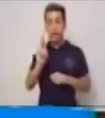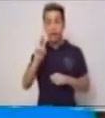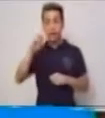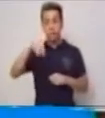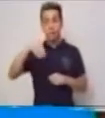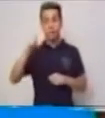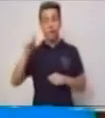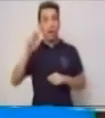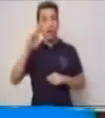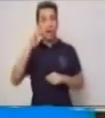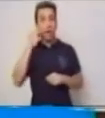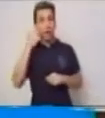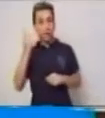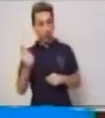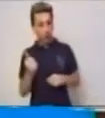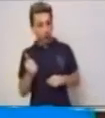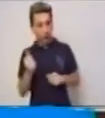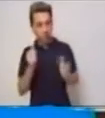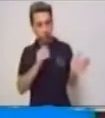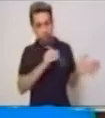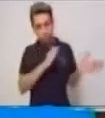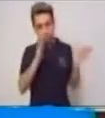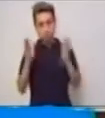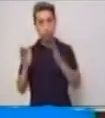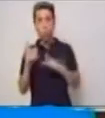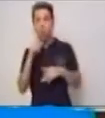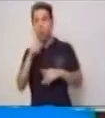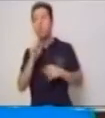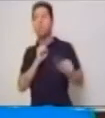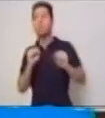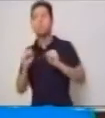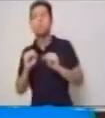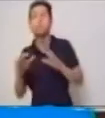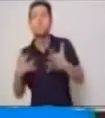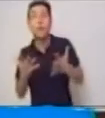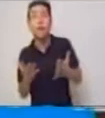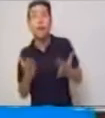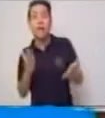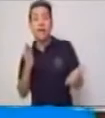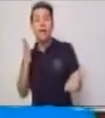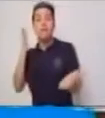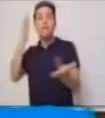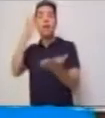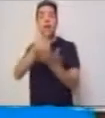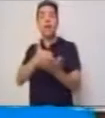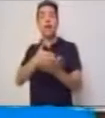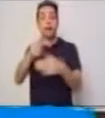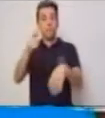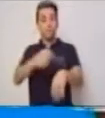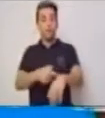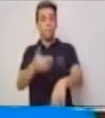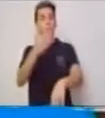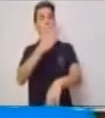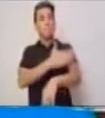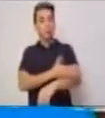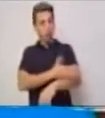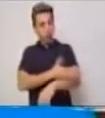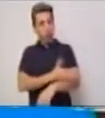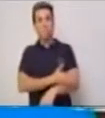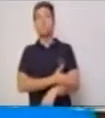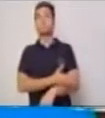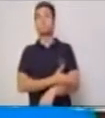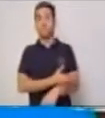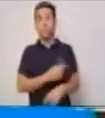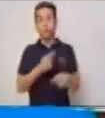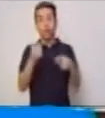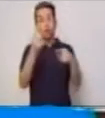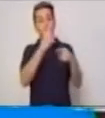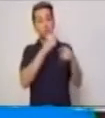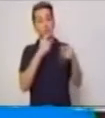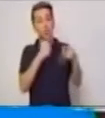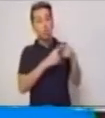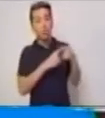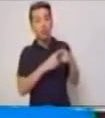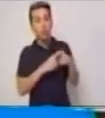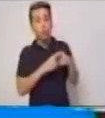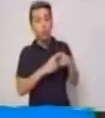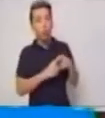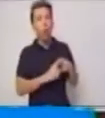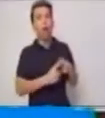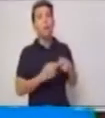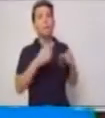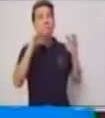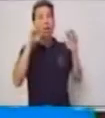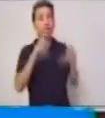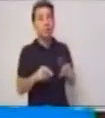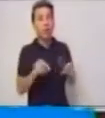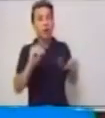acción. ¿Y qué es lo que hacen? Llegan temprano. Recordemos que el sujeto va a ser la persona que realiza